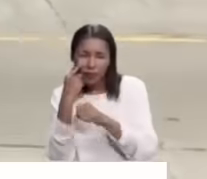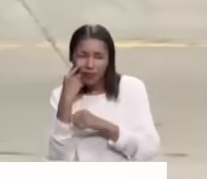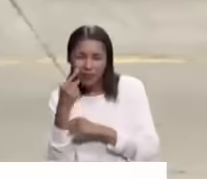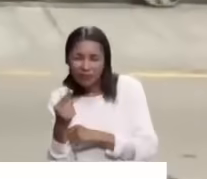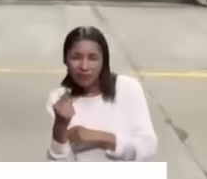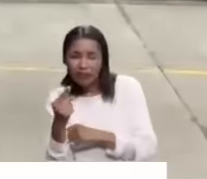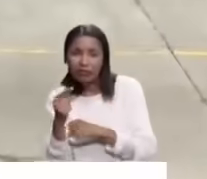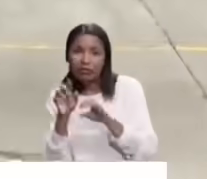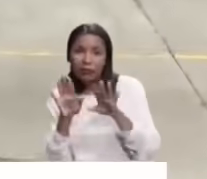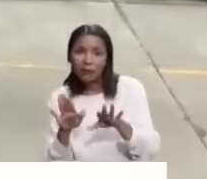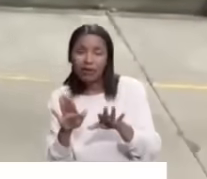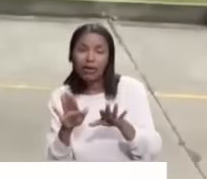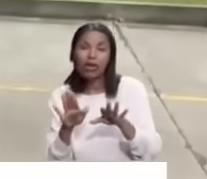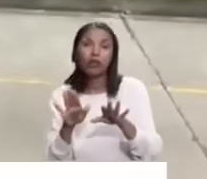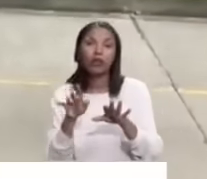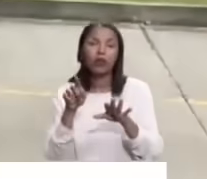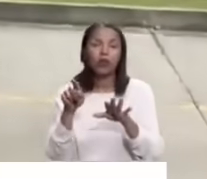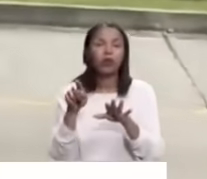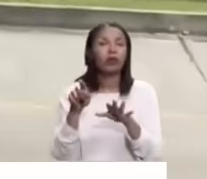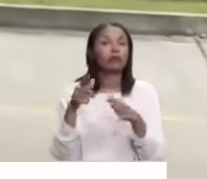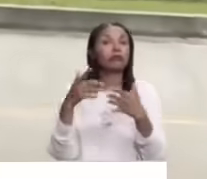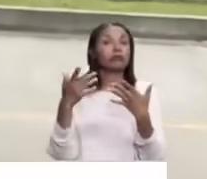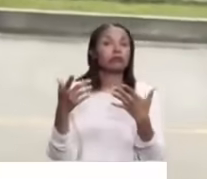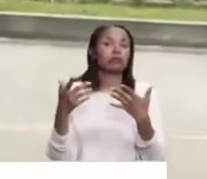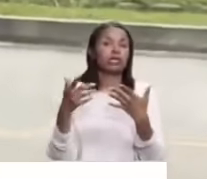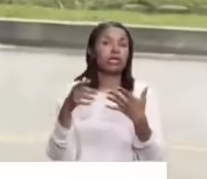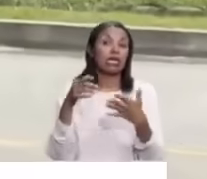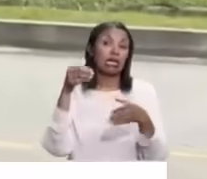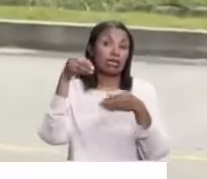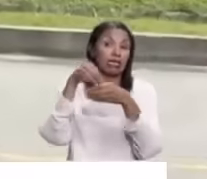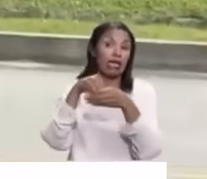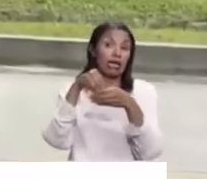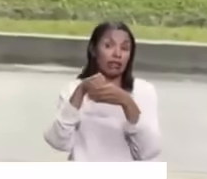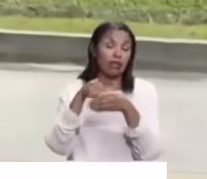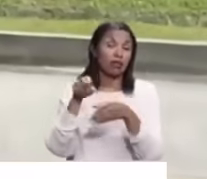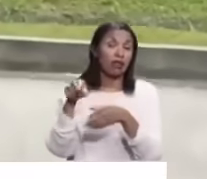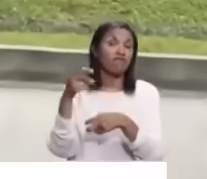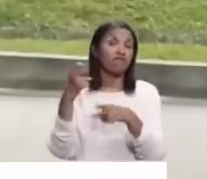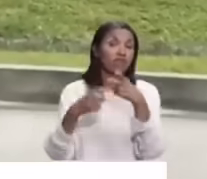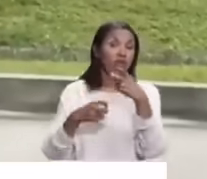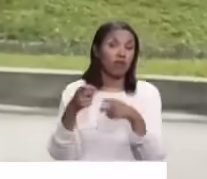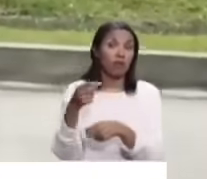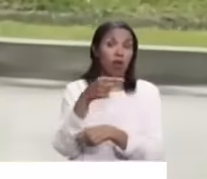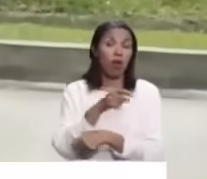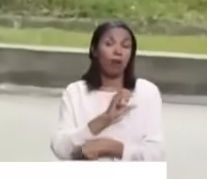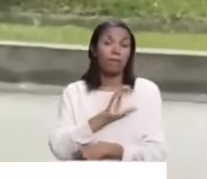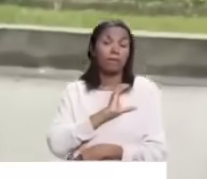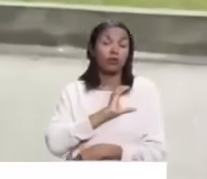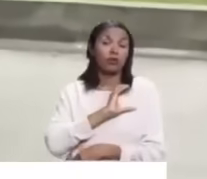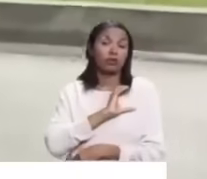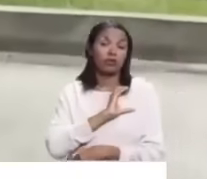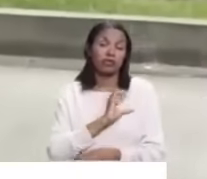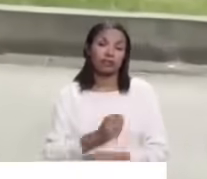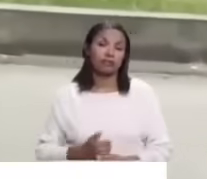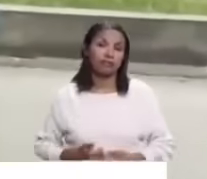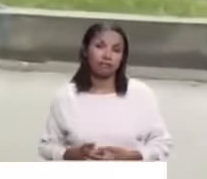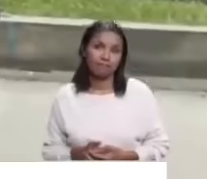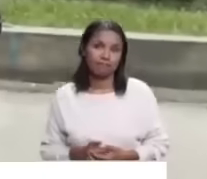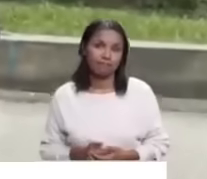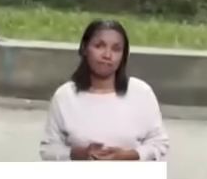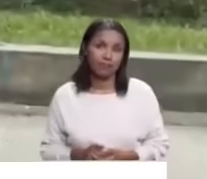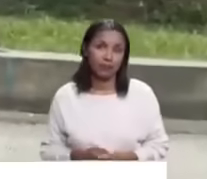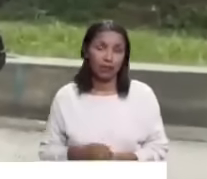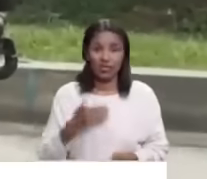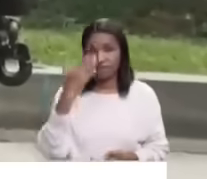resguardado, asegurado por unidades de fuerzas especiales de la Policía Nacional. Se desconoce en este